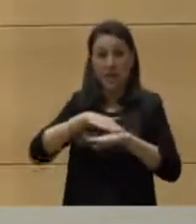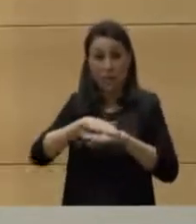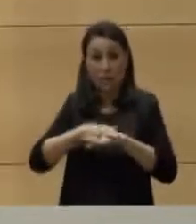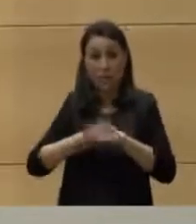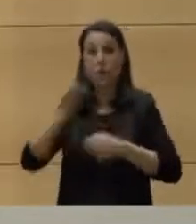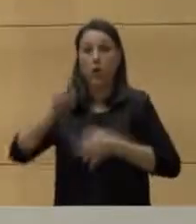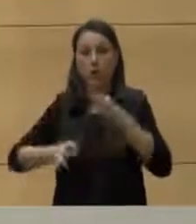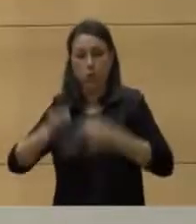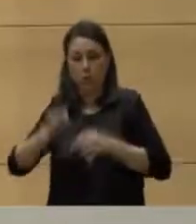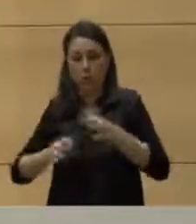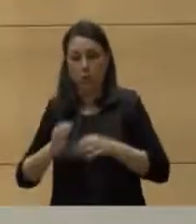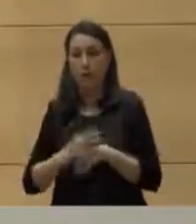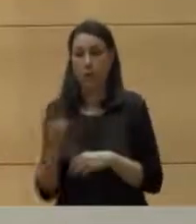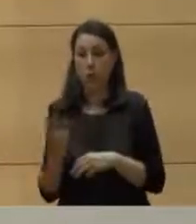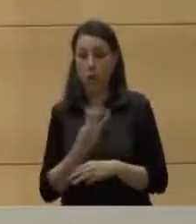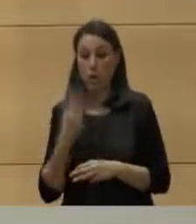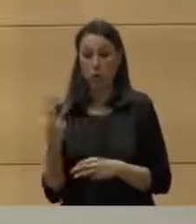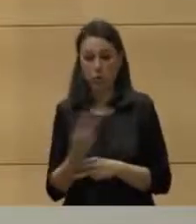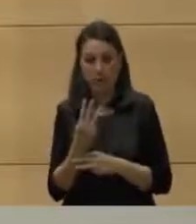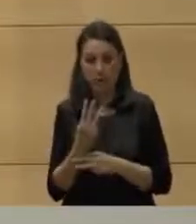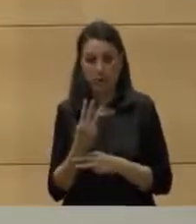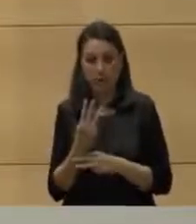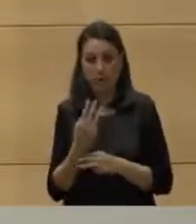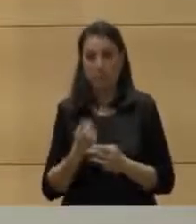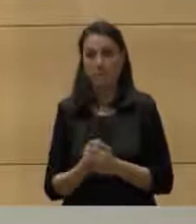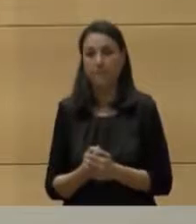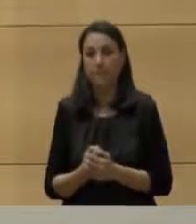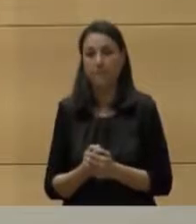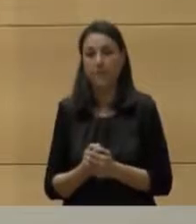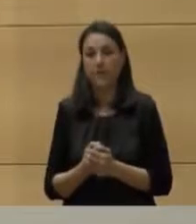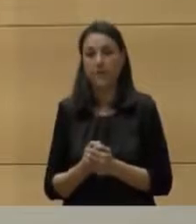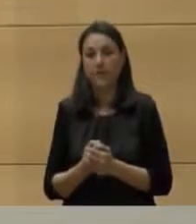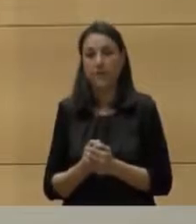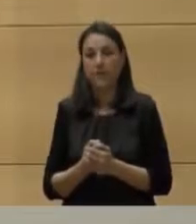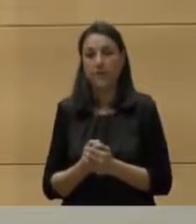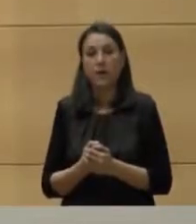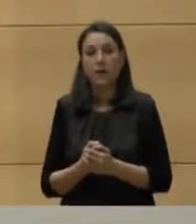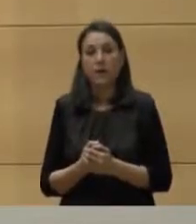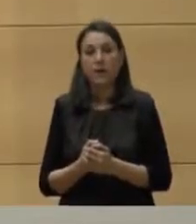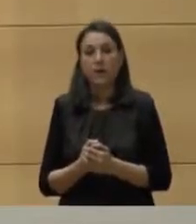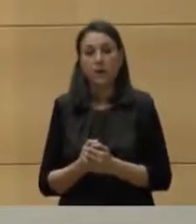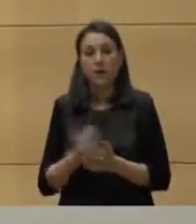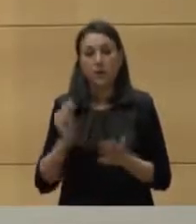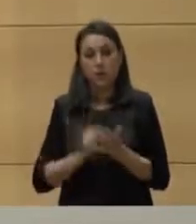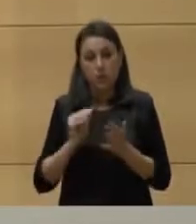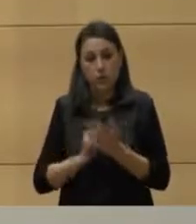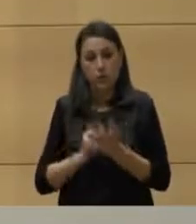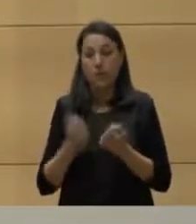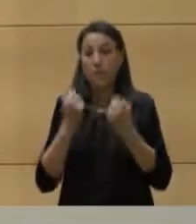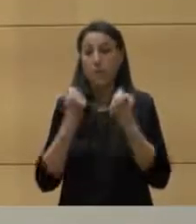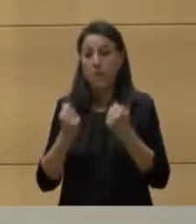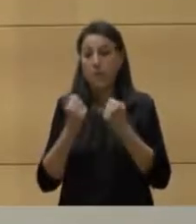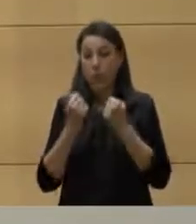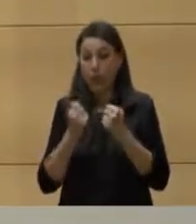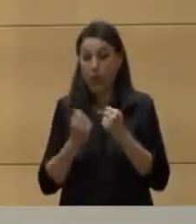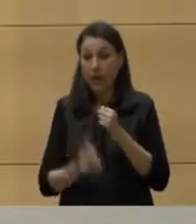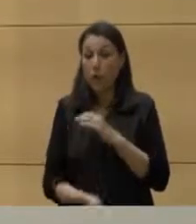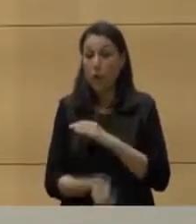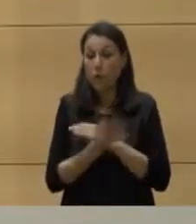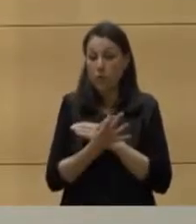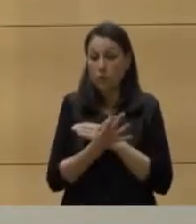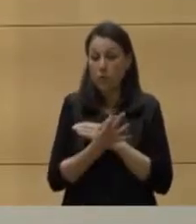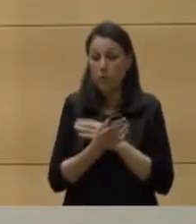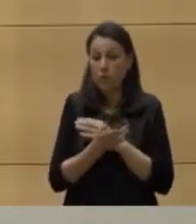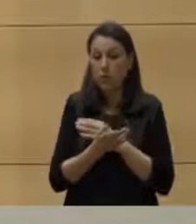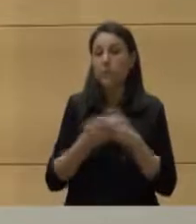poder constituido emana del poder constituyente. Muchas veces el poder constituido convoca